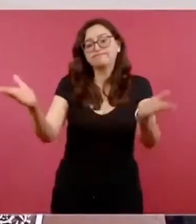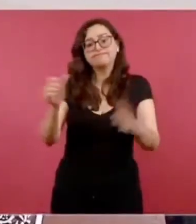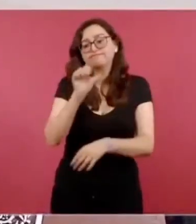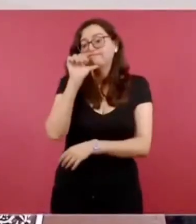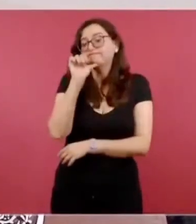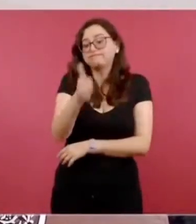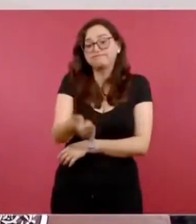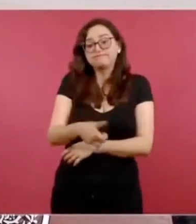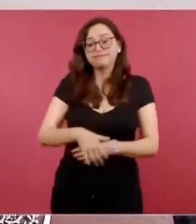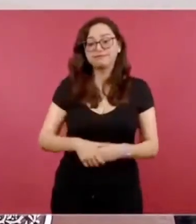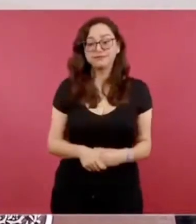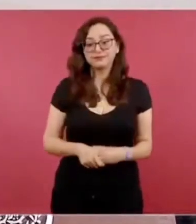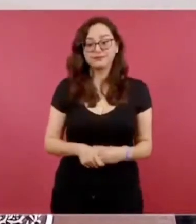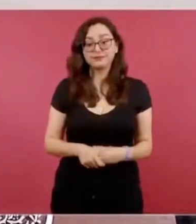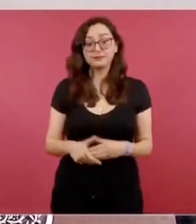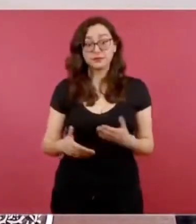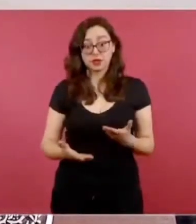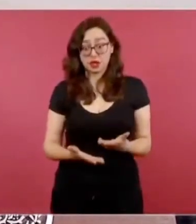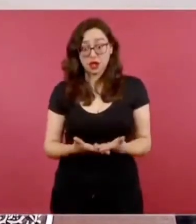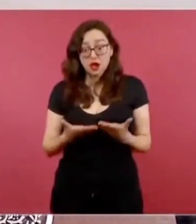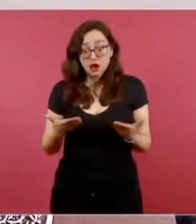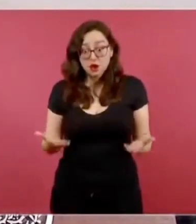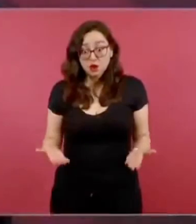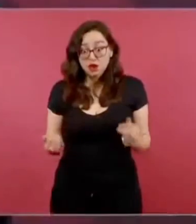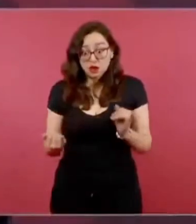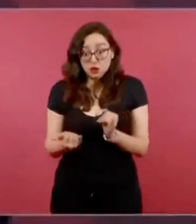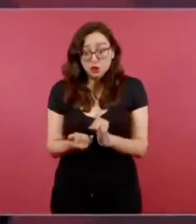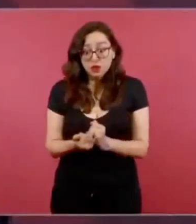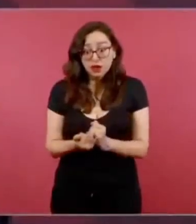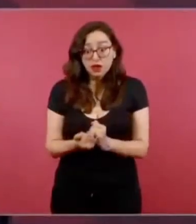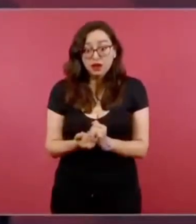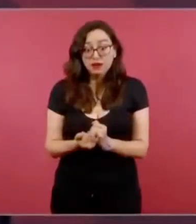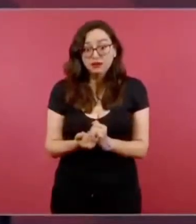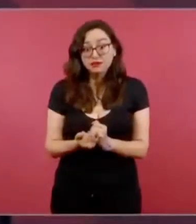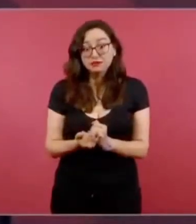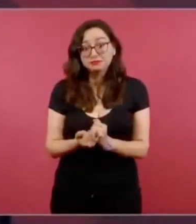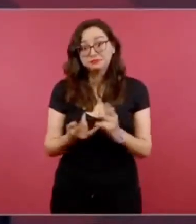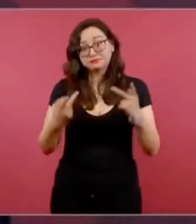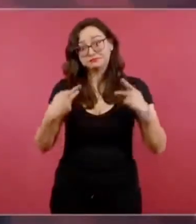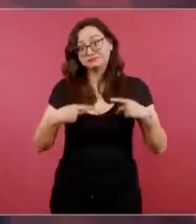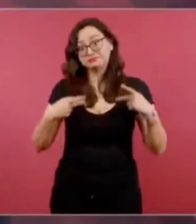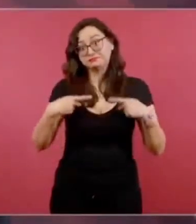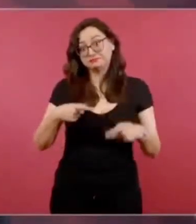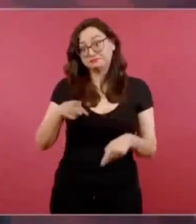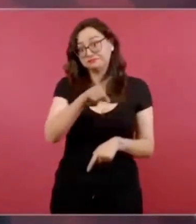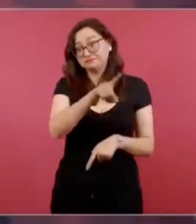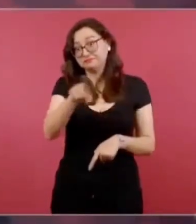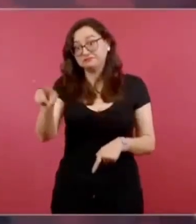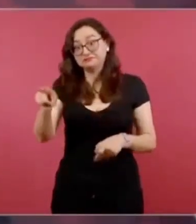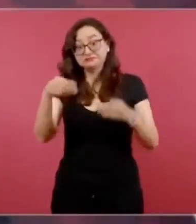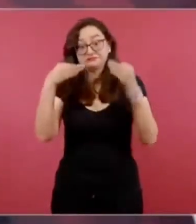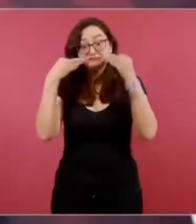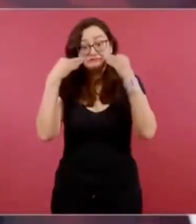No es como ahora, que el presupuesto le llega de manera directa